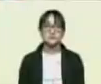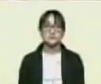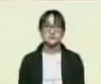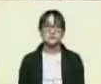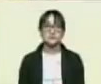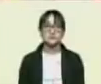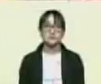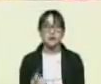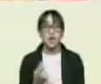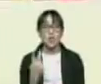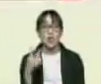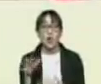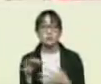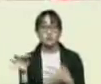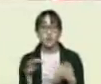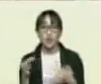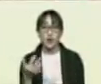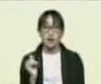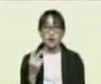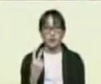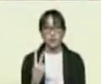Aquí hay solo dos opciones.